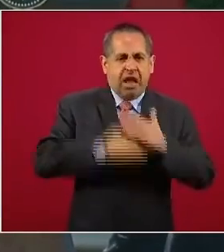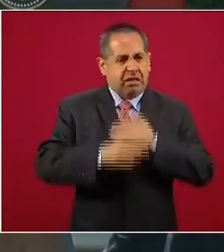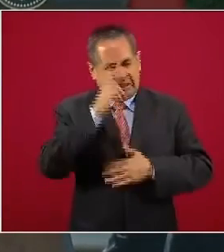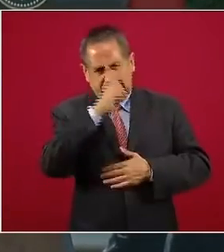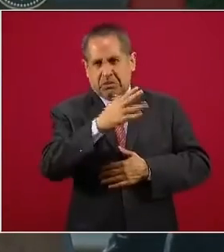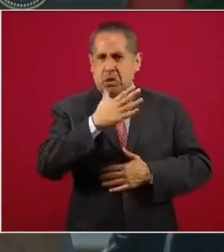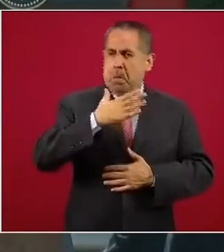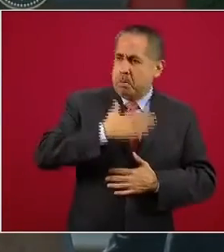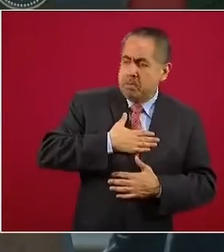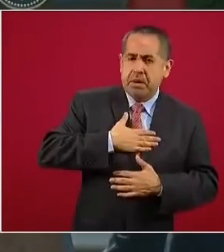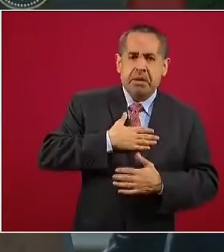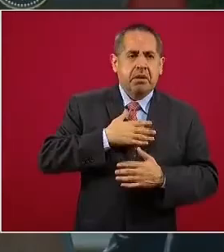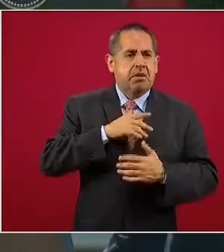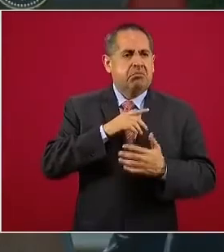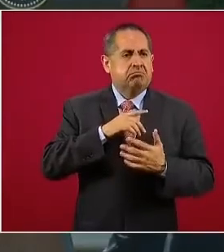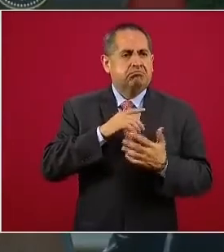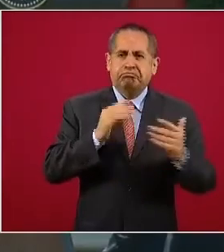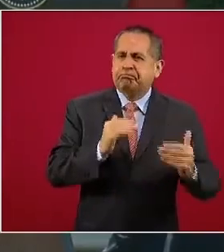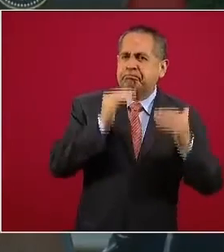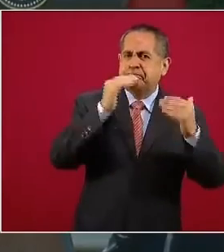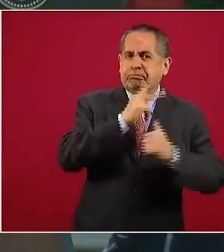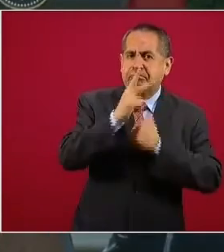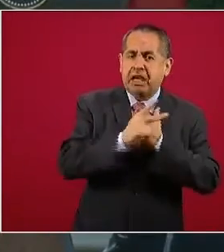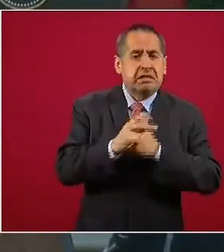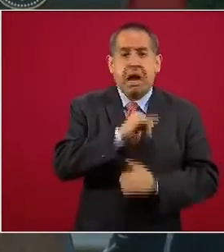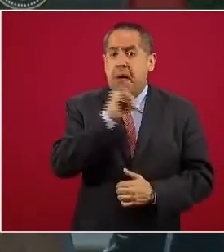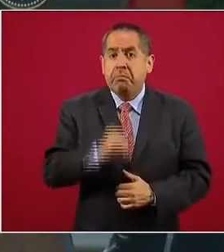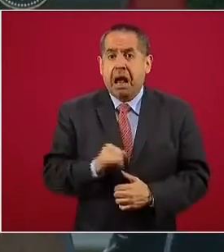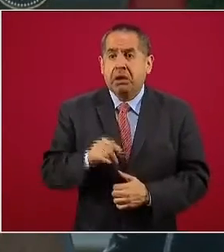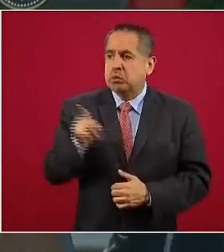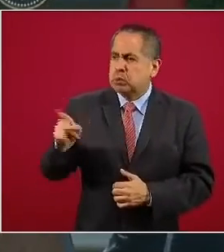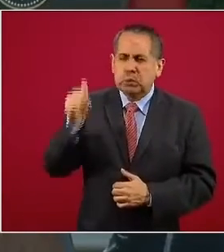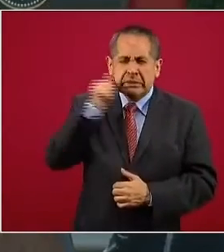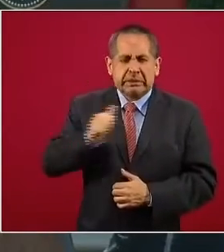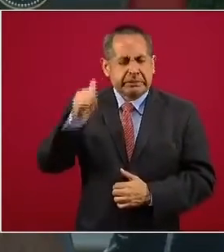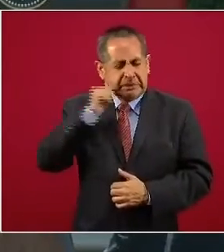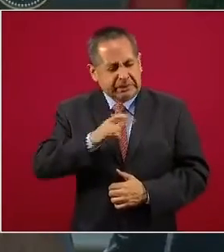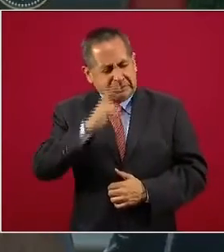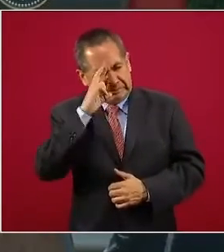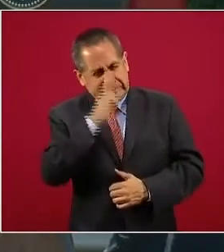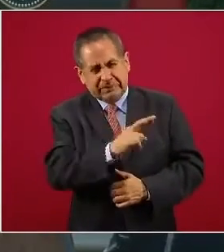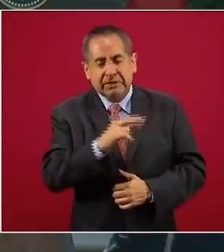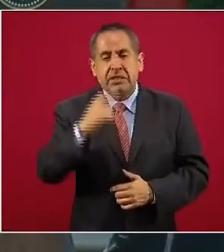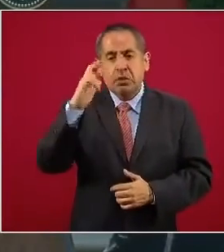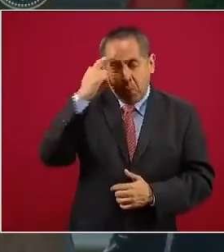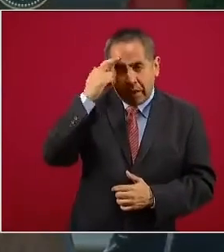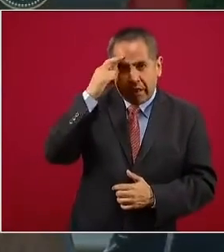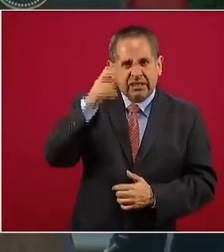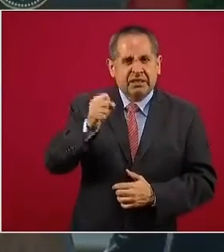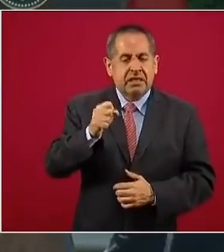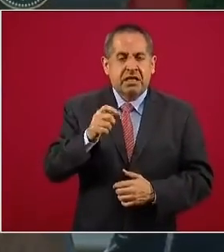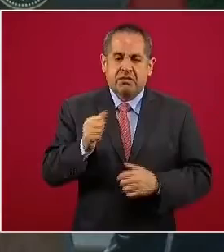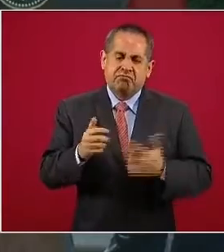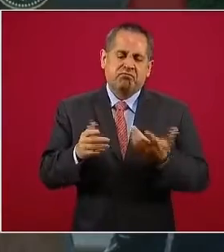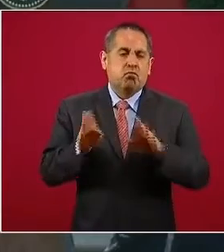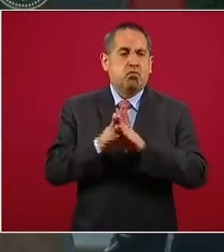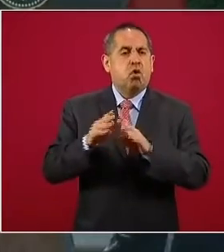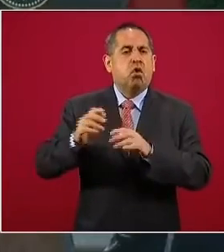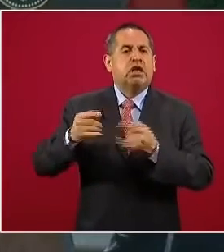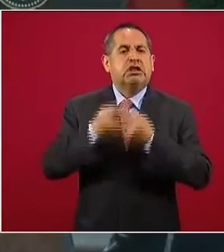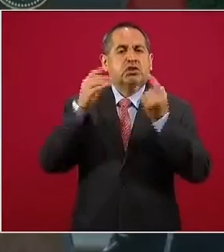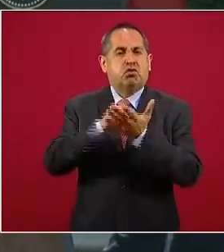o vulnere nuestra soberanía. En vez de la doctrina Monroe, usted ha